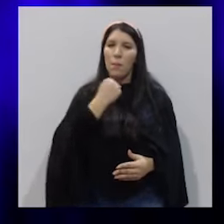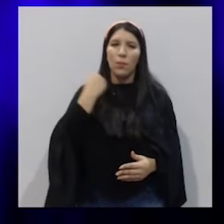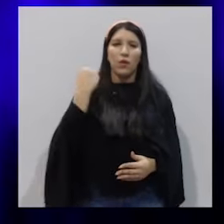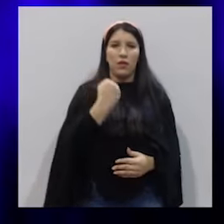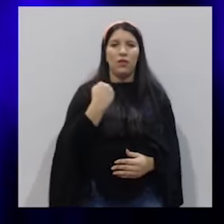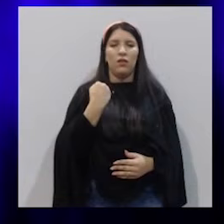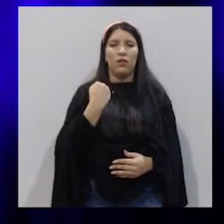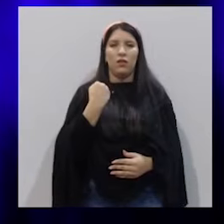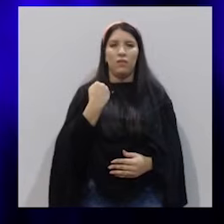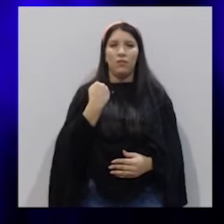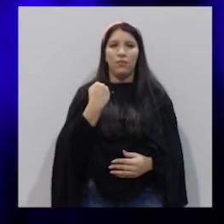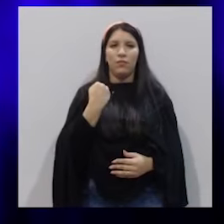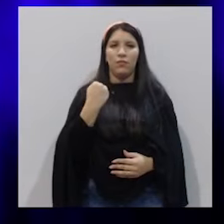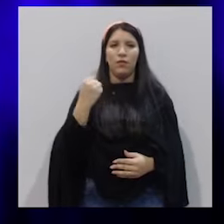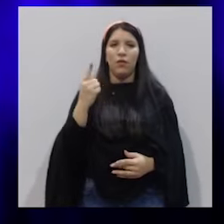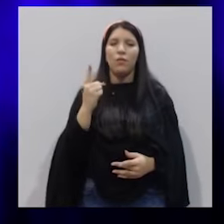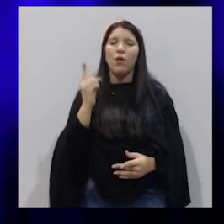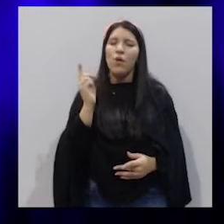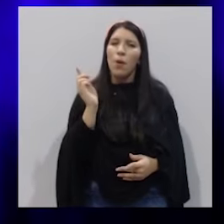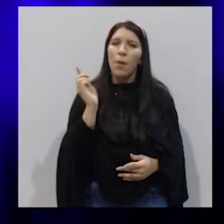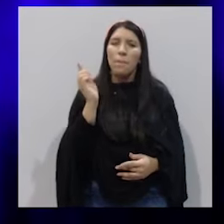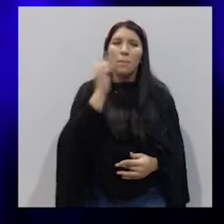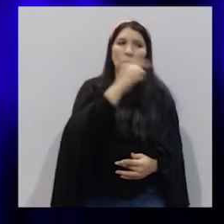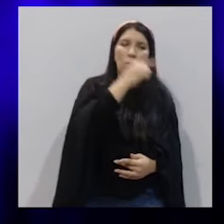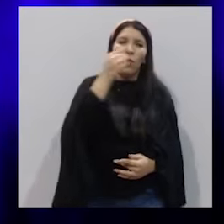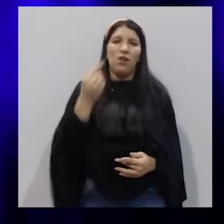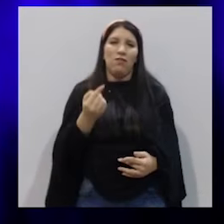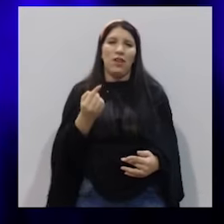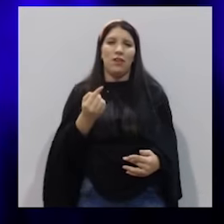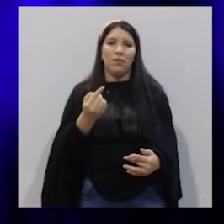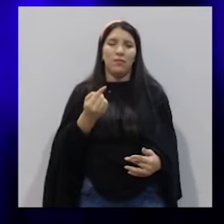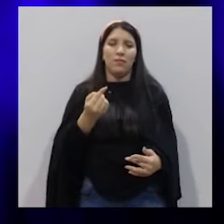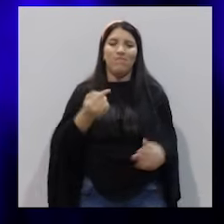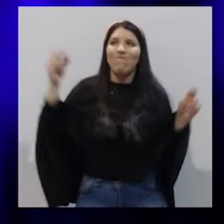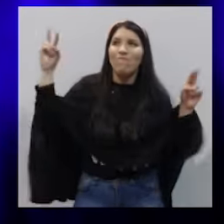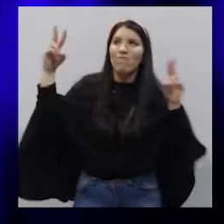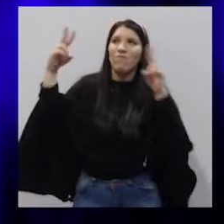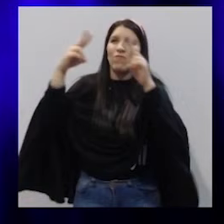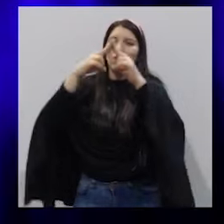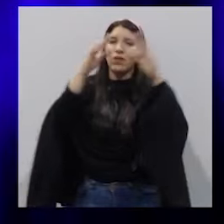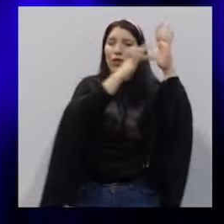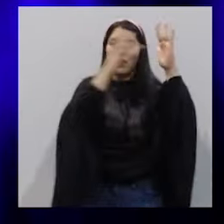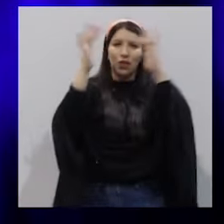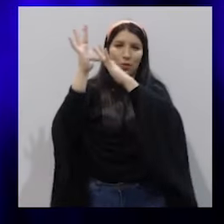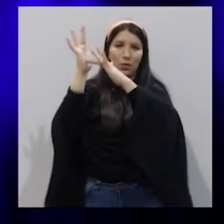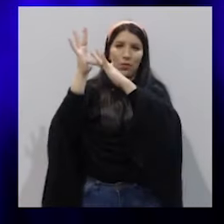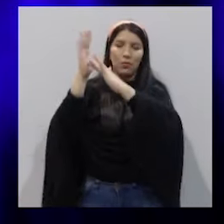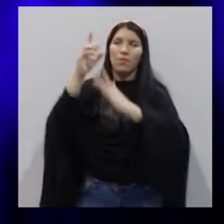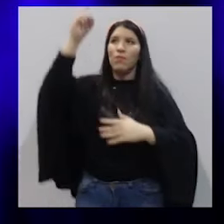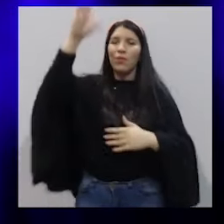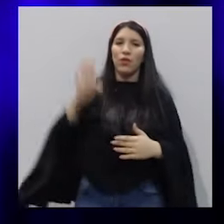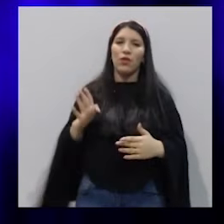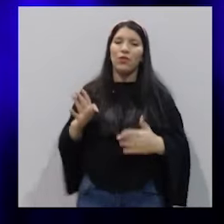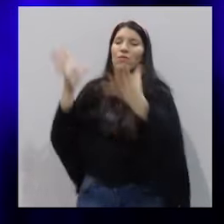valor y la capacidad de poder ser un verdadero soldado de jesucristo